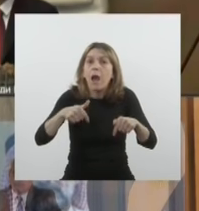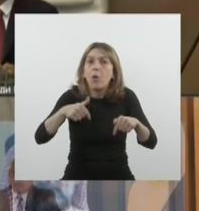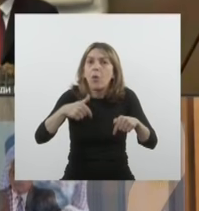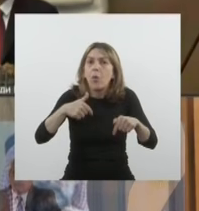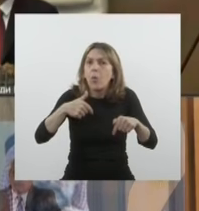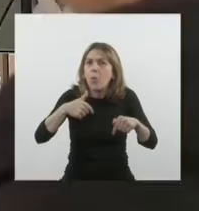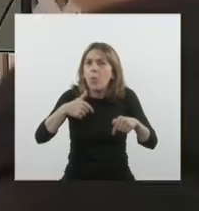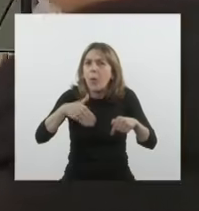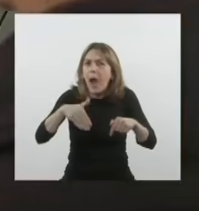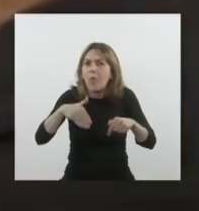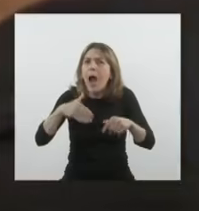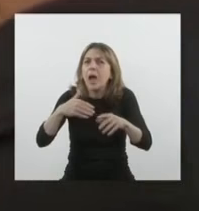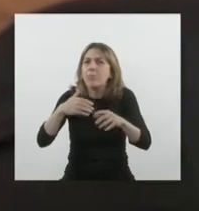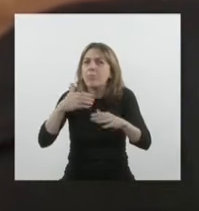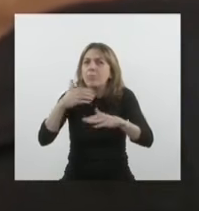fábricas